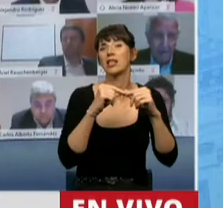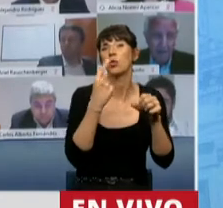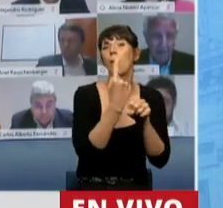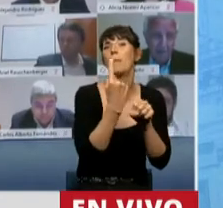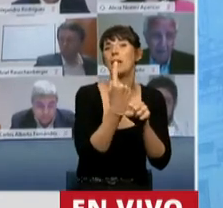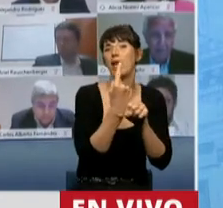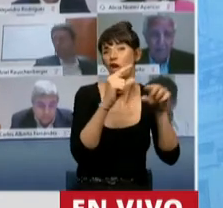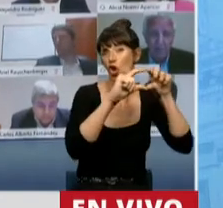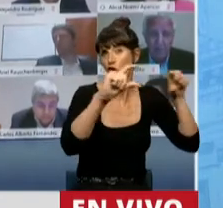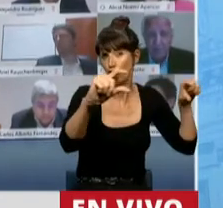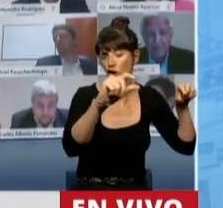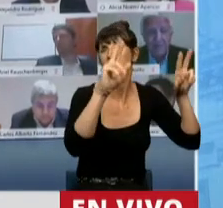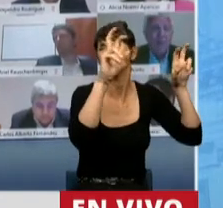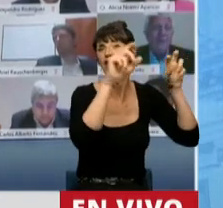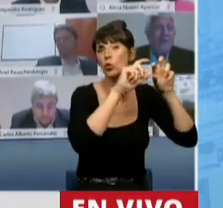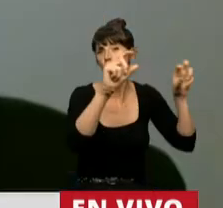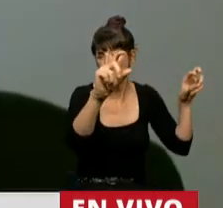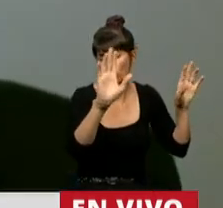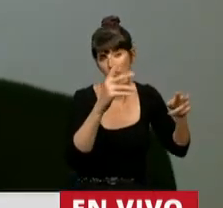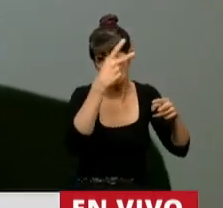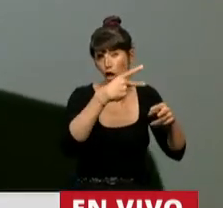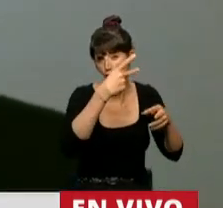primero y salvo el título,